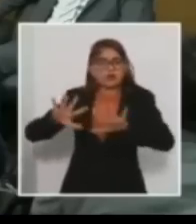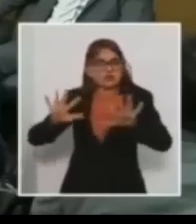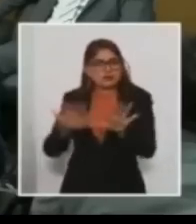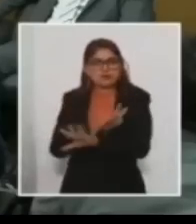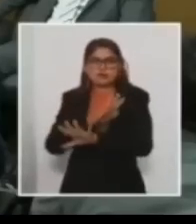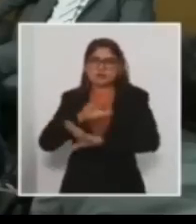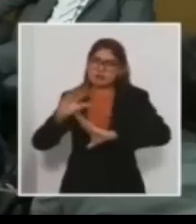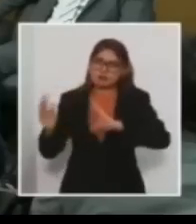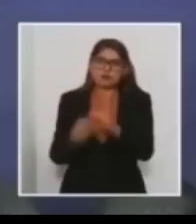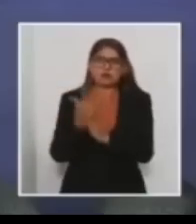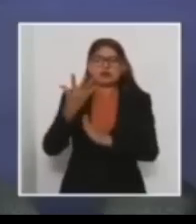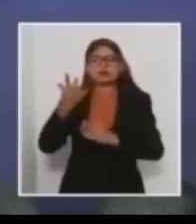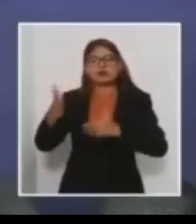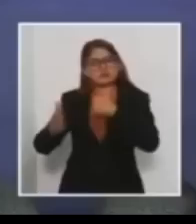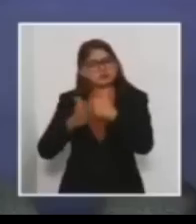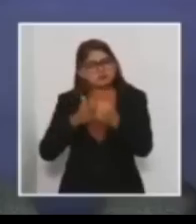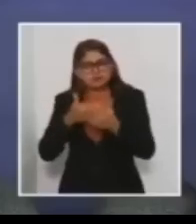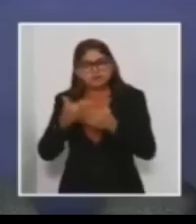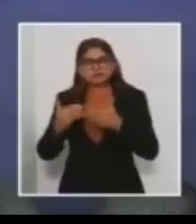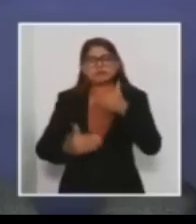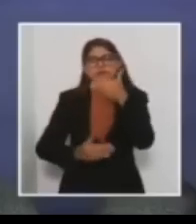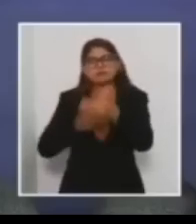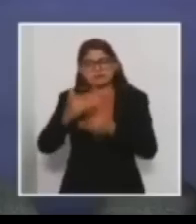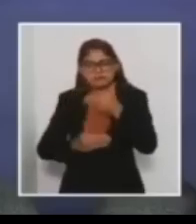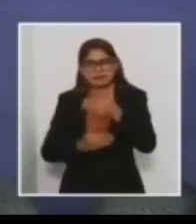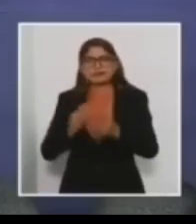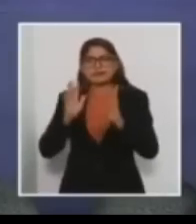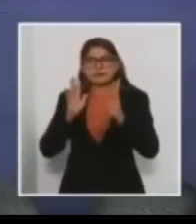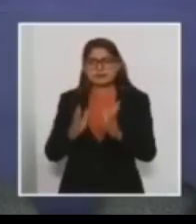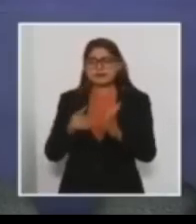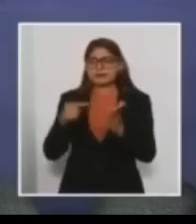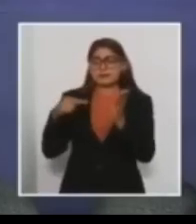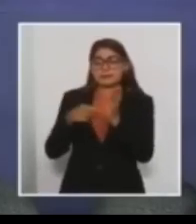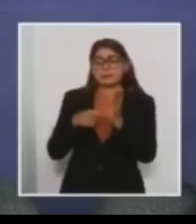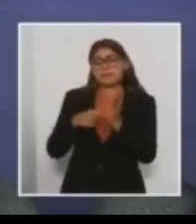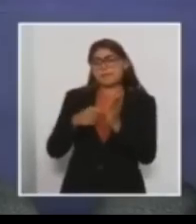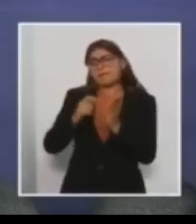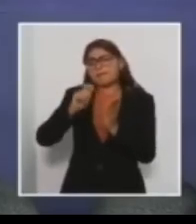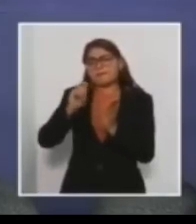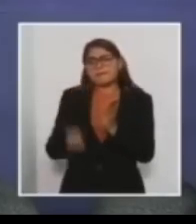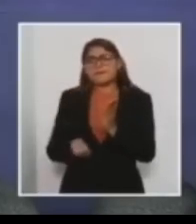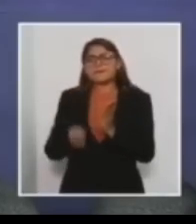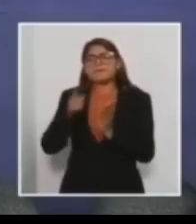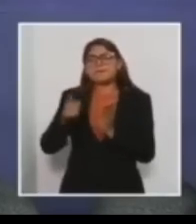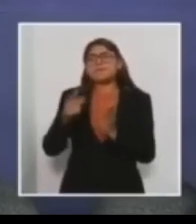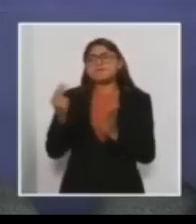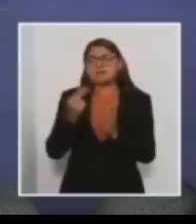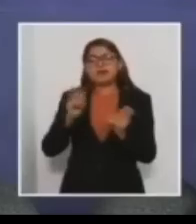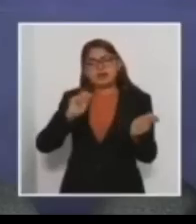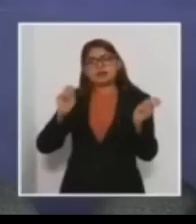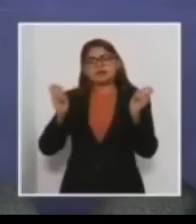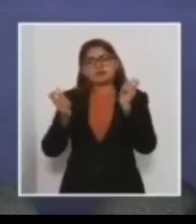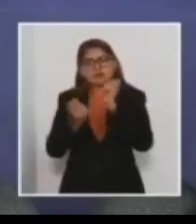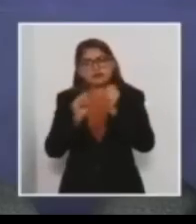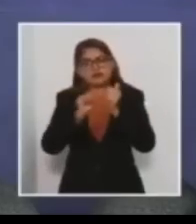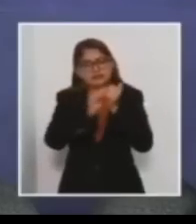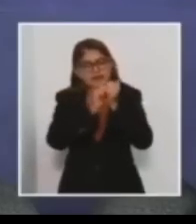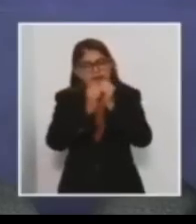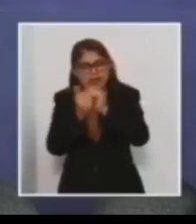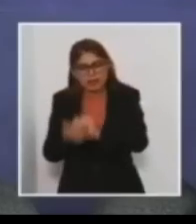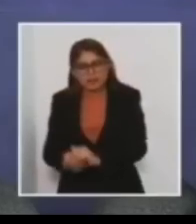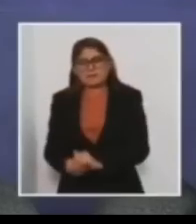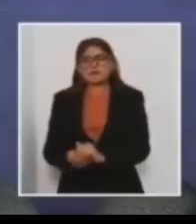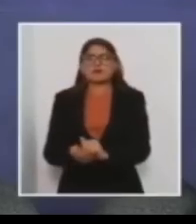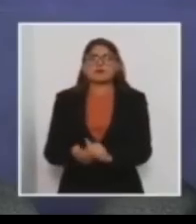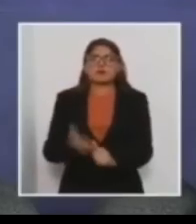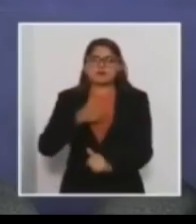renovado, actualizado, que definitivamente implica un cambio en nuestro deber.